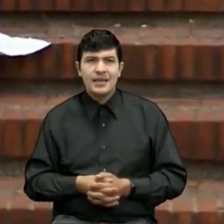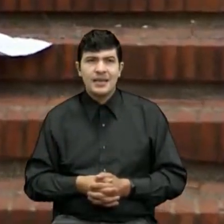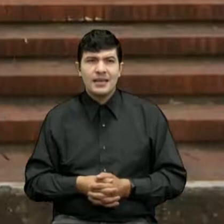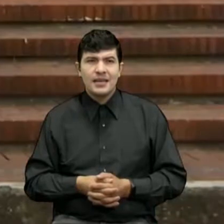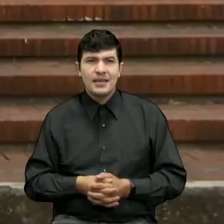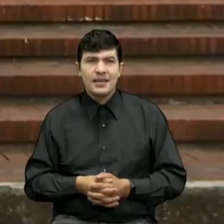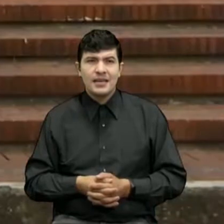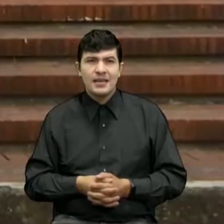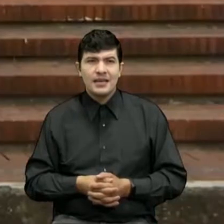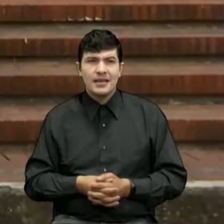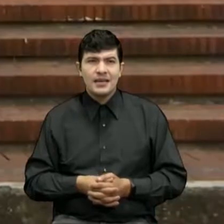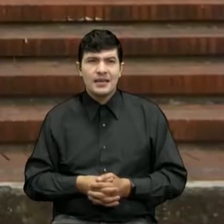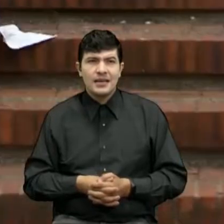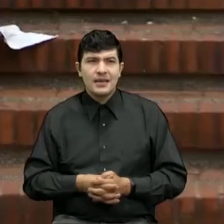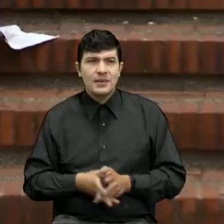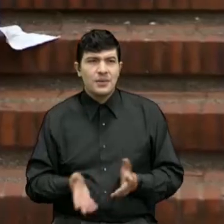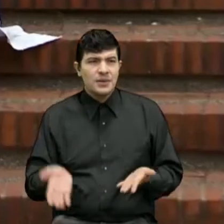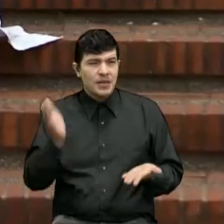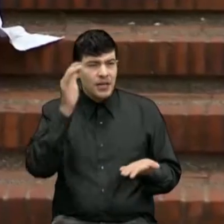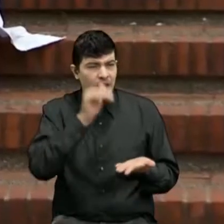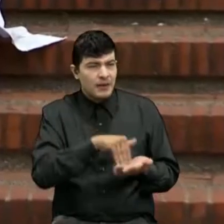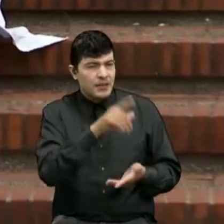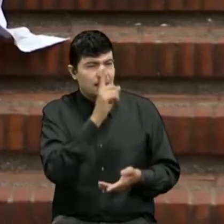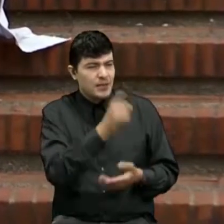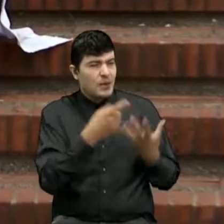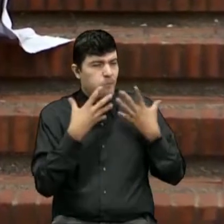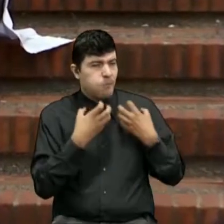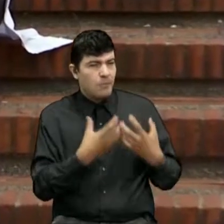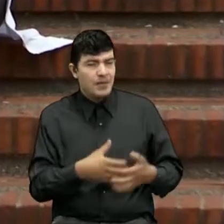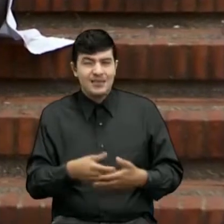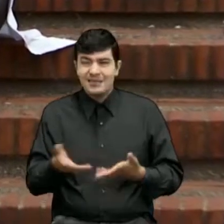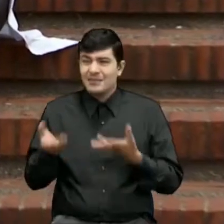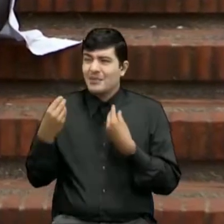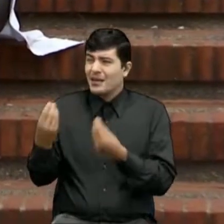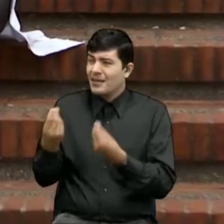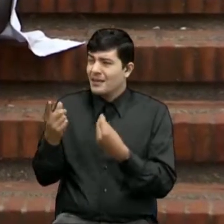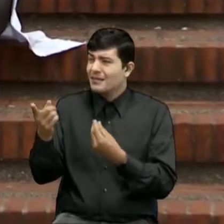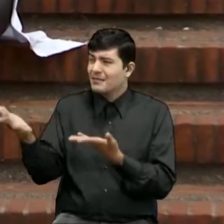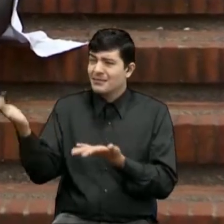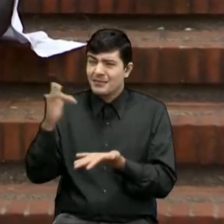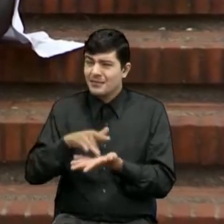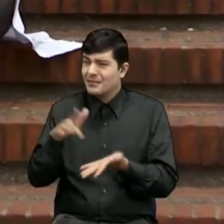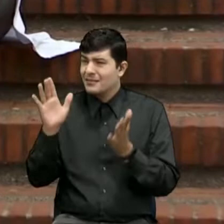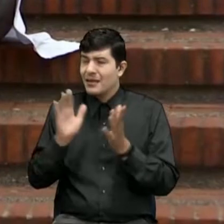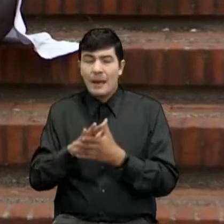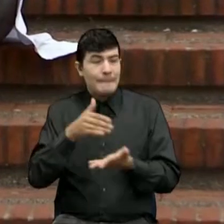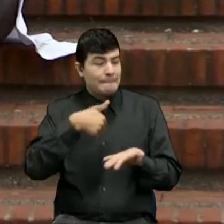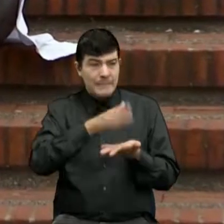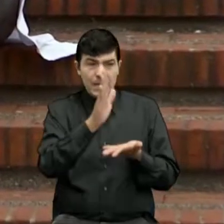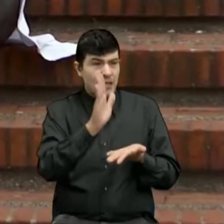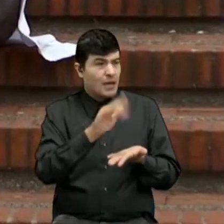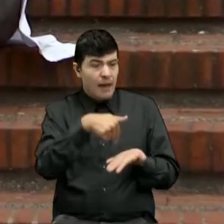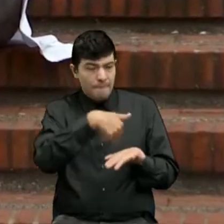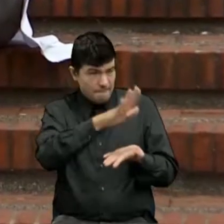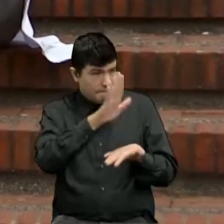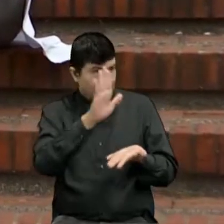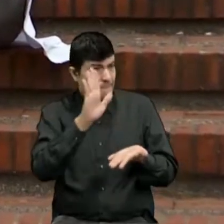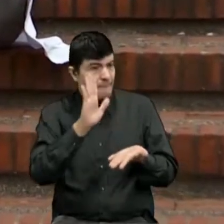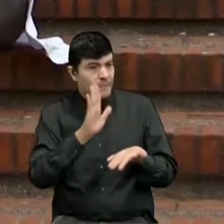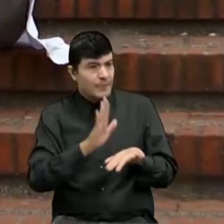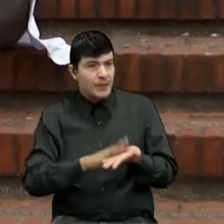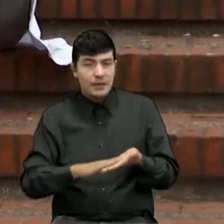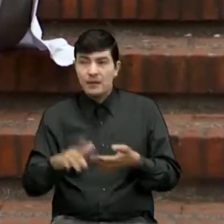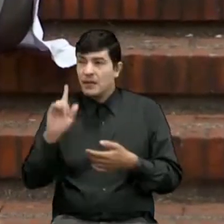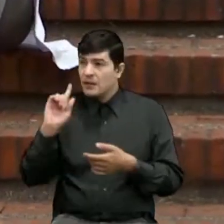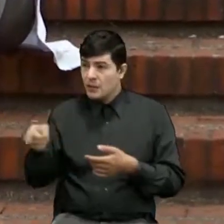Otra vez tú, Escanor. Ay, ¿qué haces aquí, querubín? Vete de aquí, córrete. Ay, pero